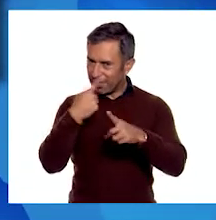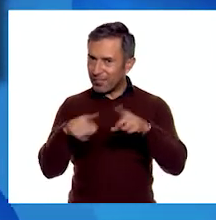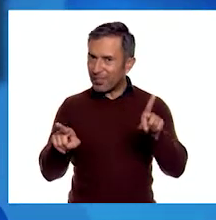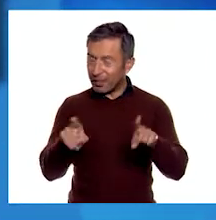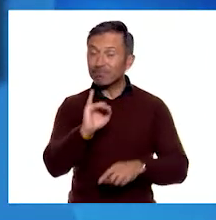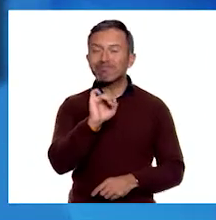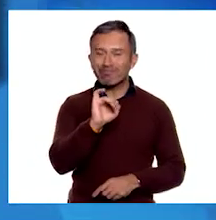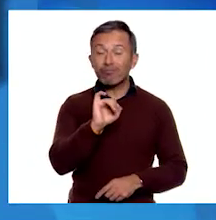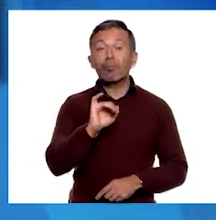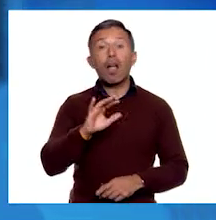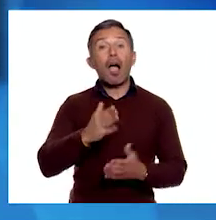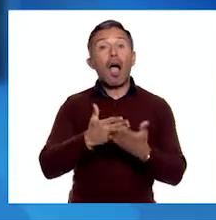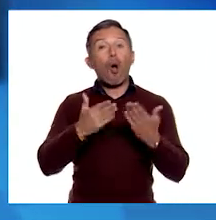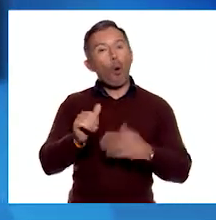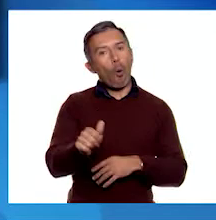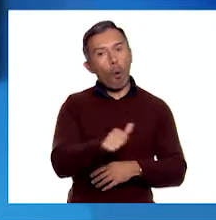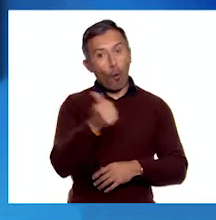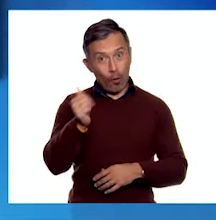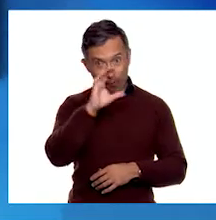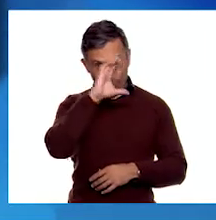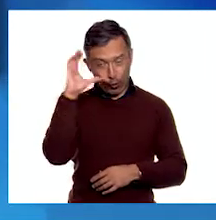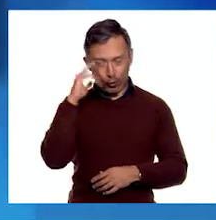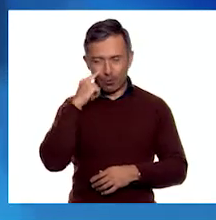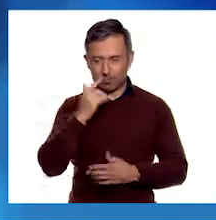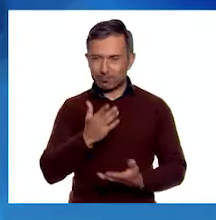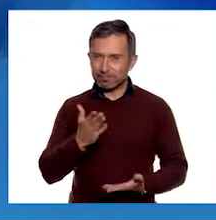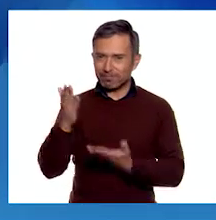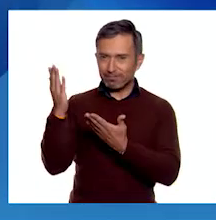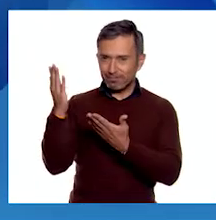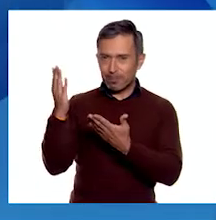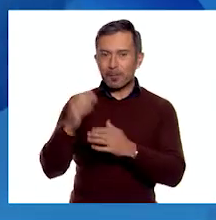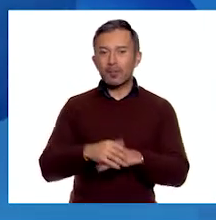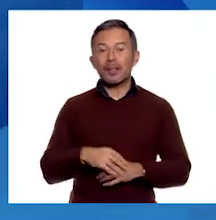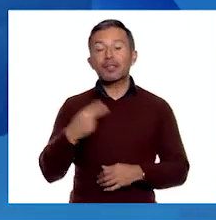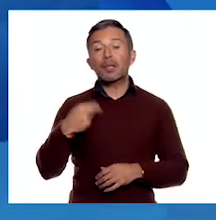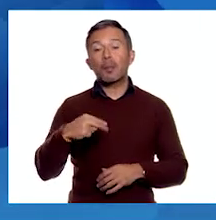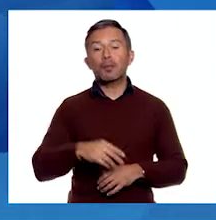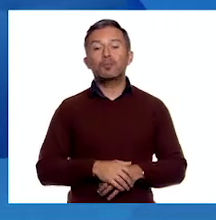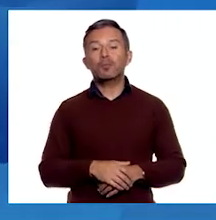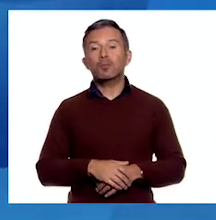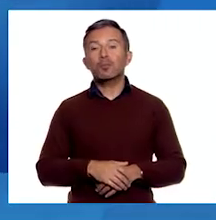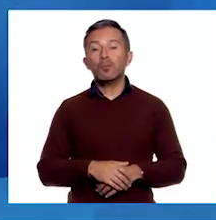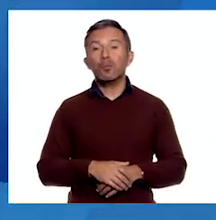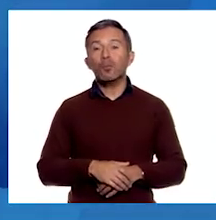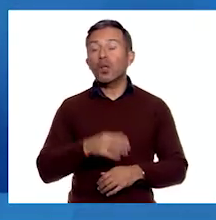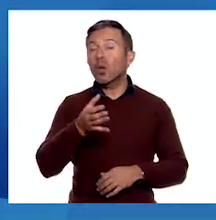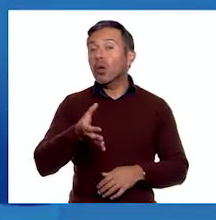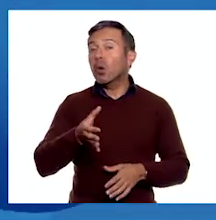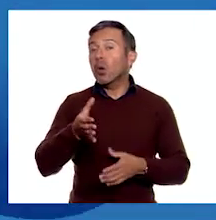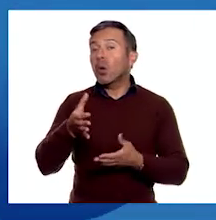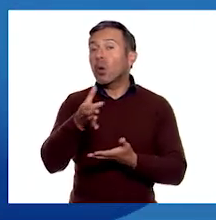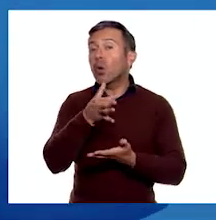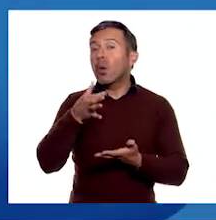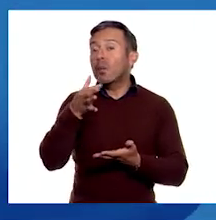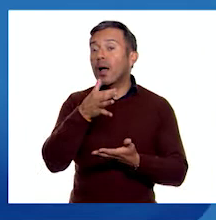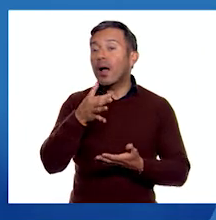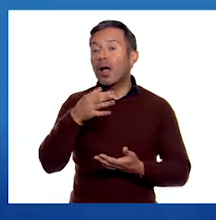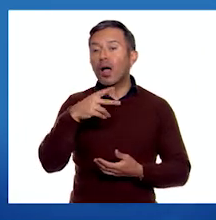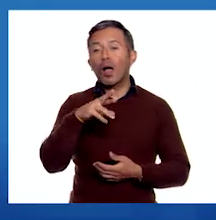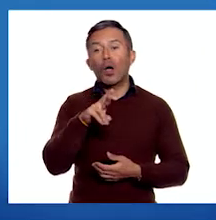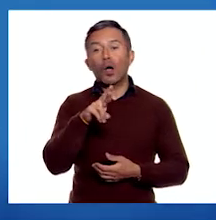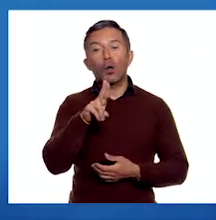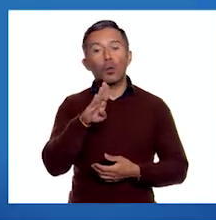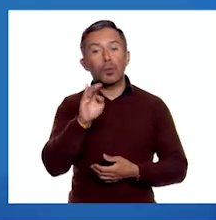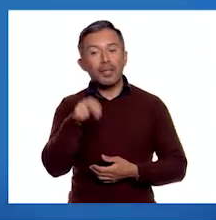presentar otra imagen que lo acabas de mencionar, se llama copa de rubín o también le llaman jarrón o vaso